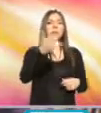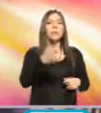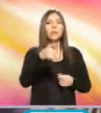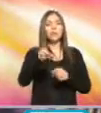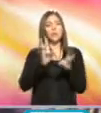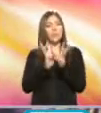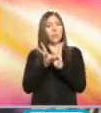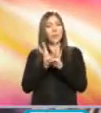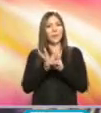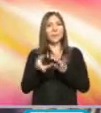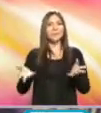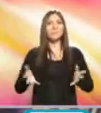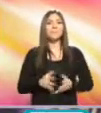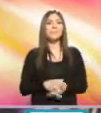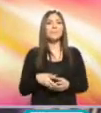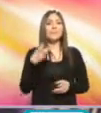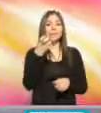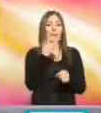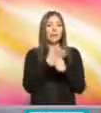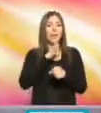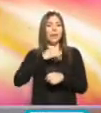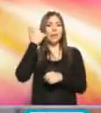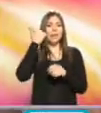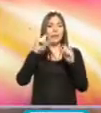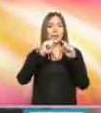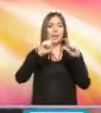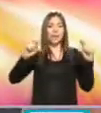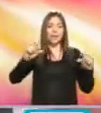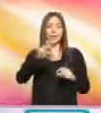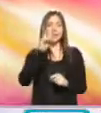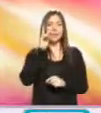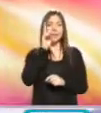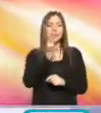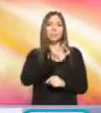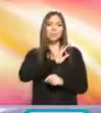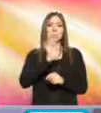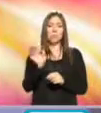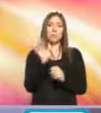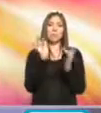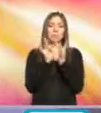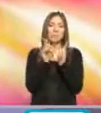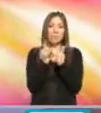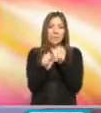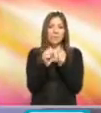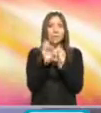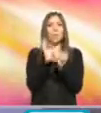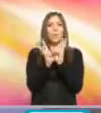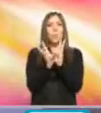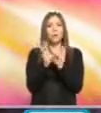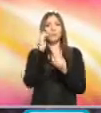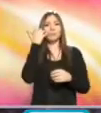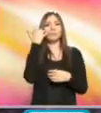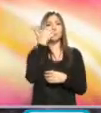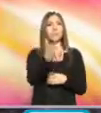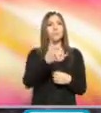teléfono de pantalla justo para eso. Oye, Claudia, ¿cuántas mujeres han salido ya de este programa?